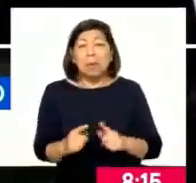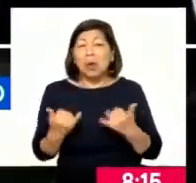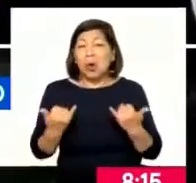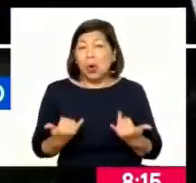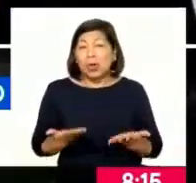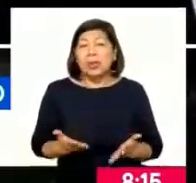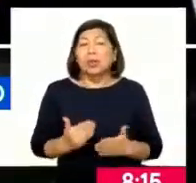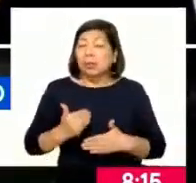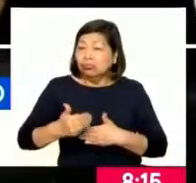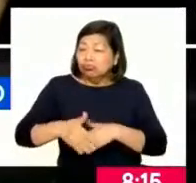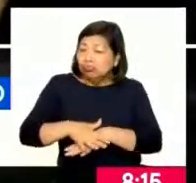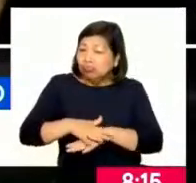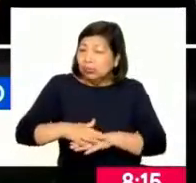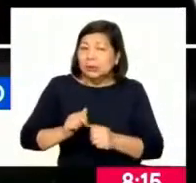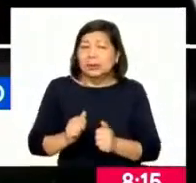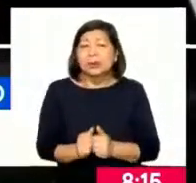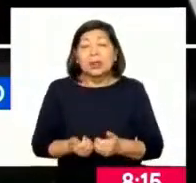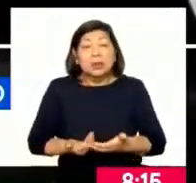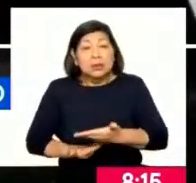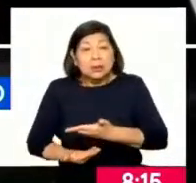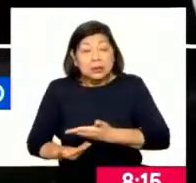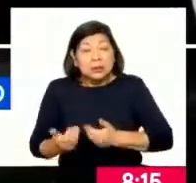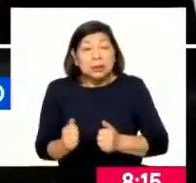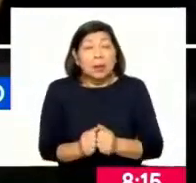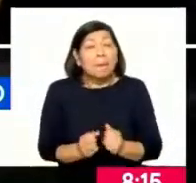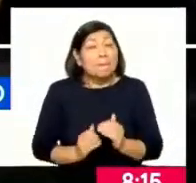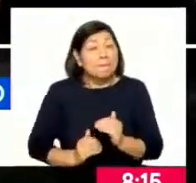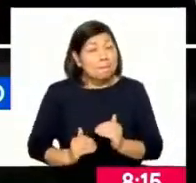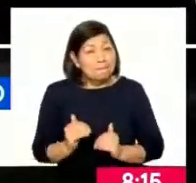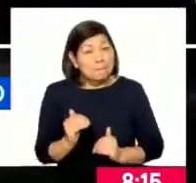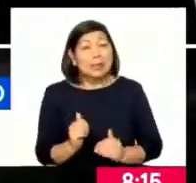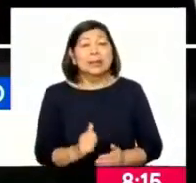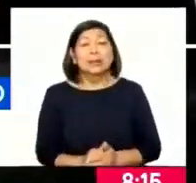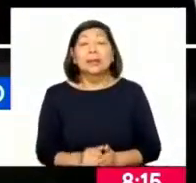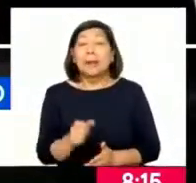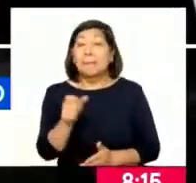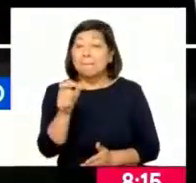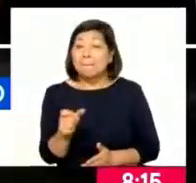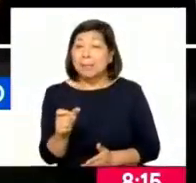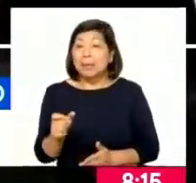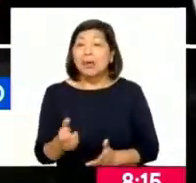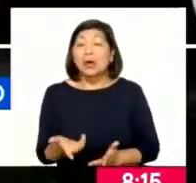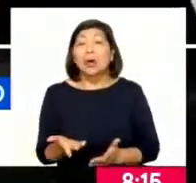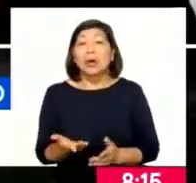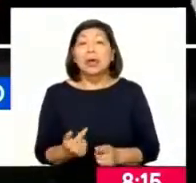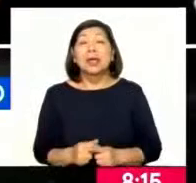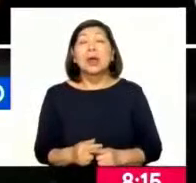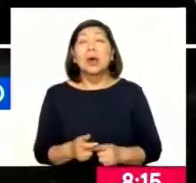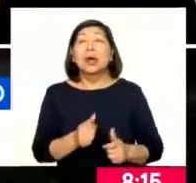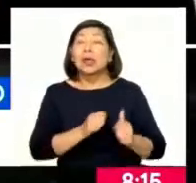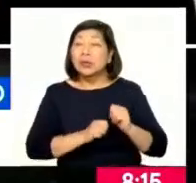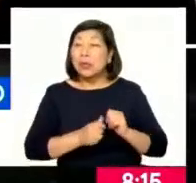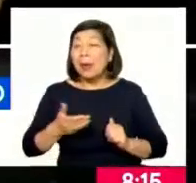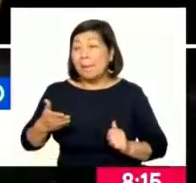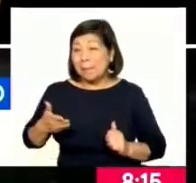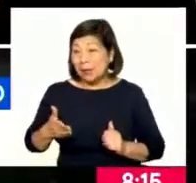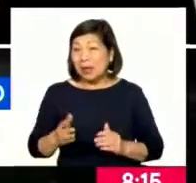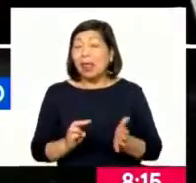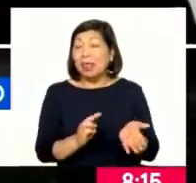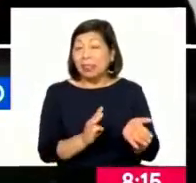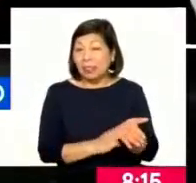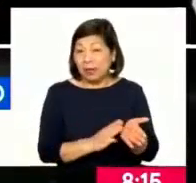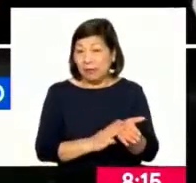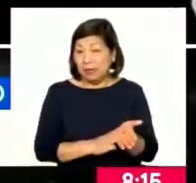en todo el proceso de negociación con gran número de representantes de los afectados, ¿no? Y la Defensoría del Pueblo